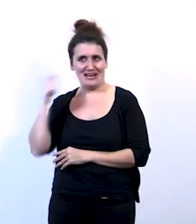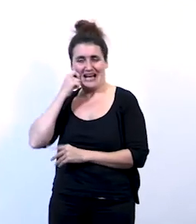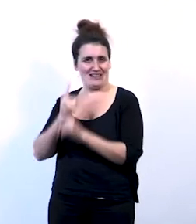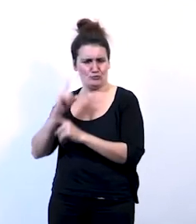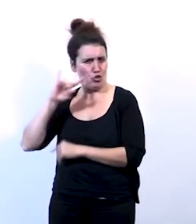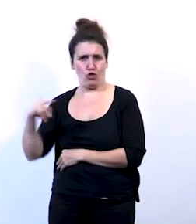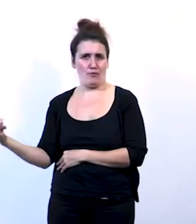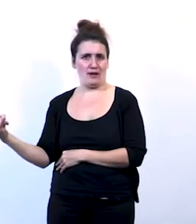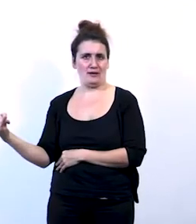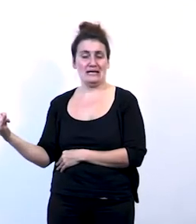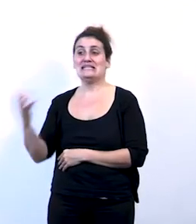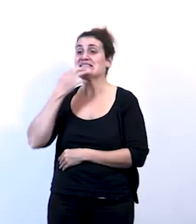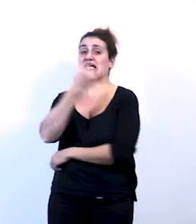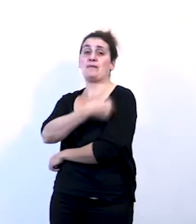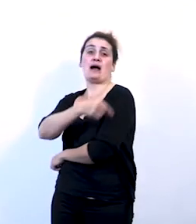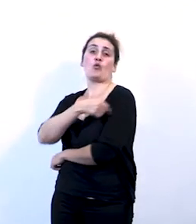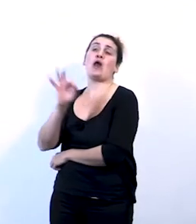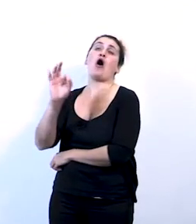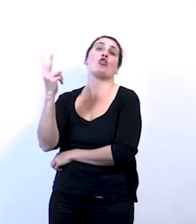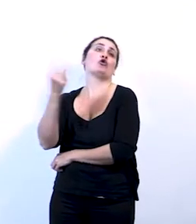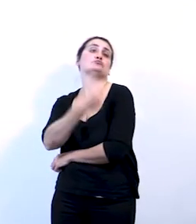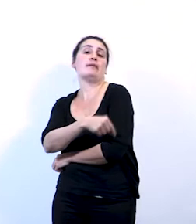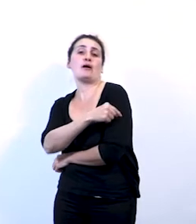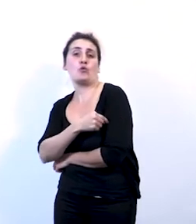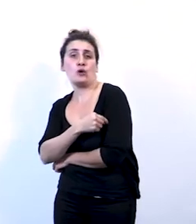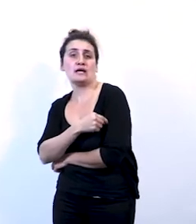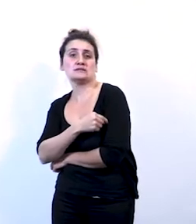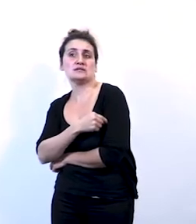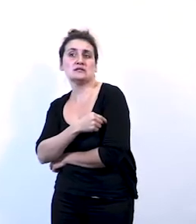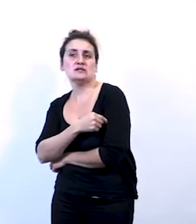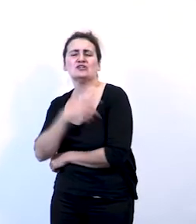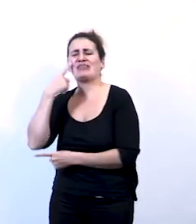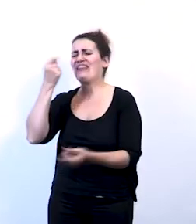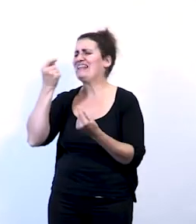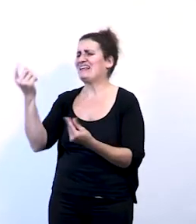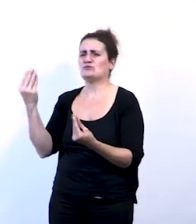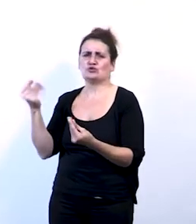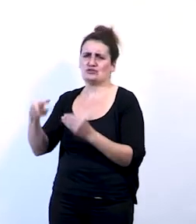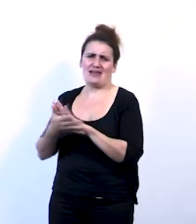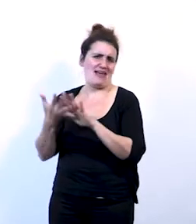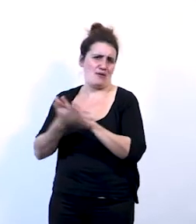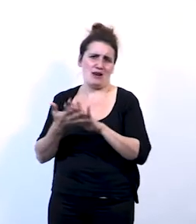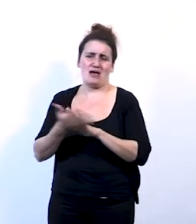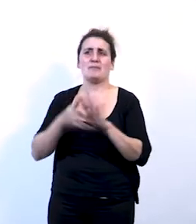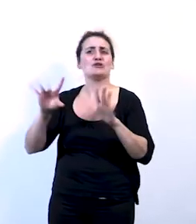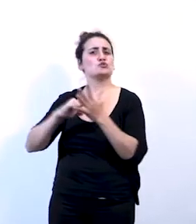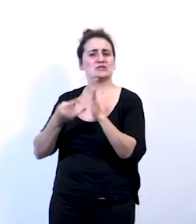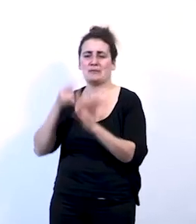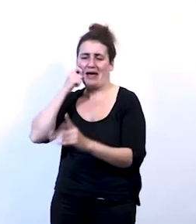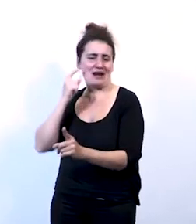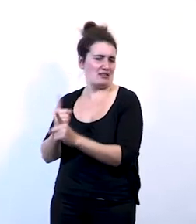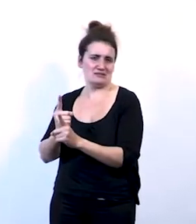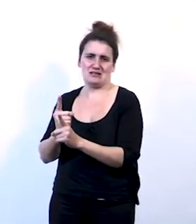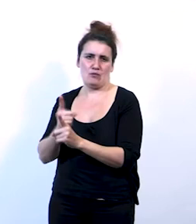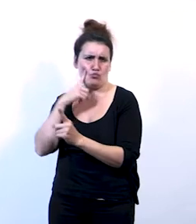racismo, y si tienes una vacuna o dos vacunas, son muchos los detalles que hablar aquí, pero es un sistema racista